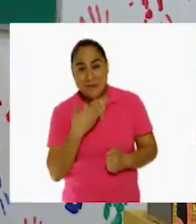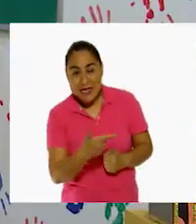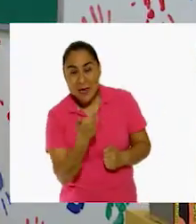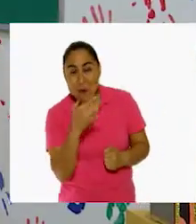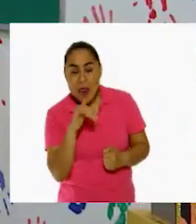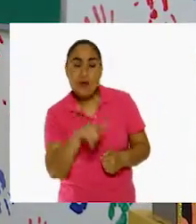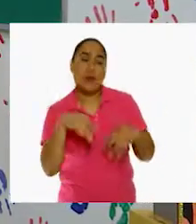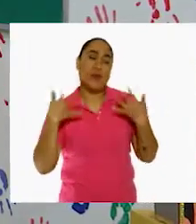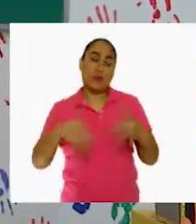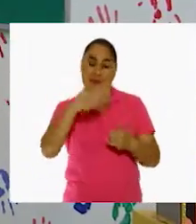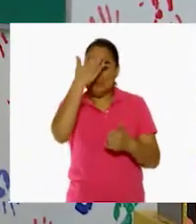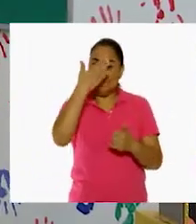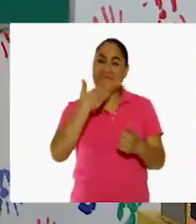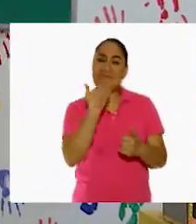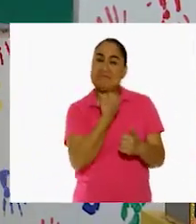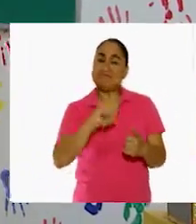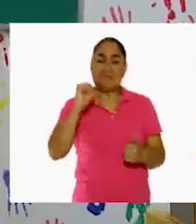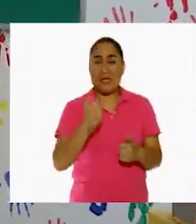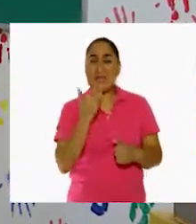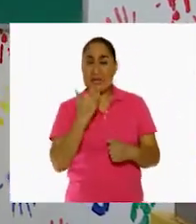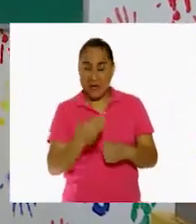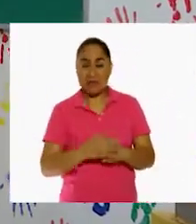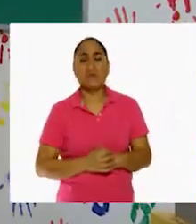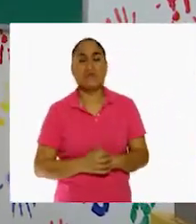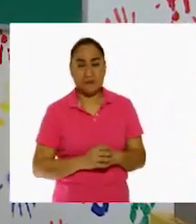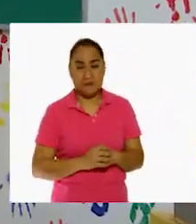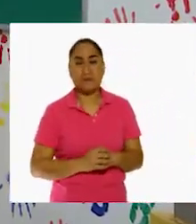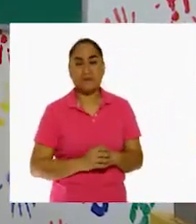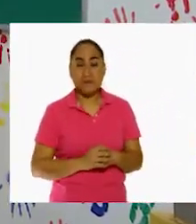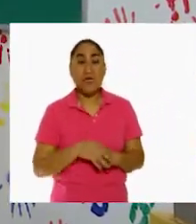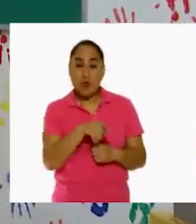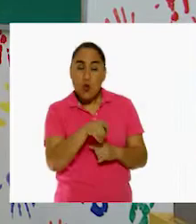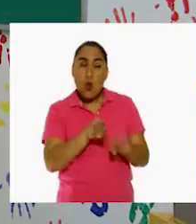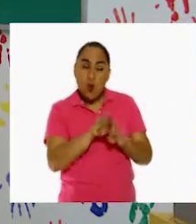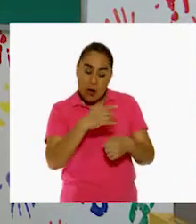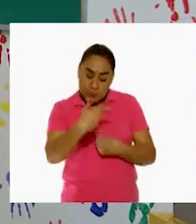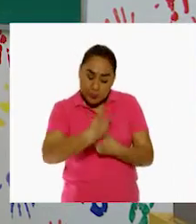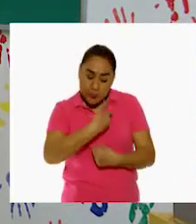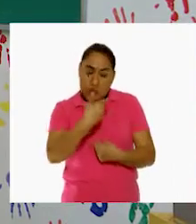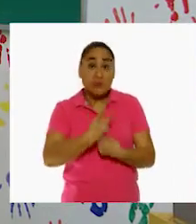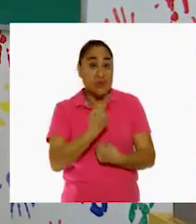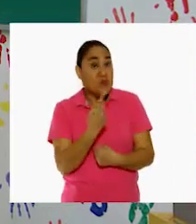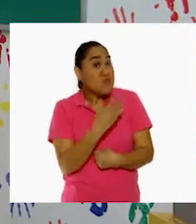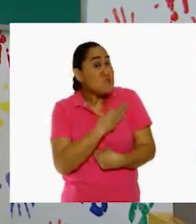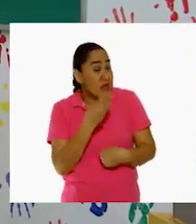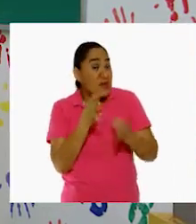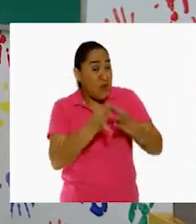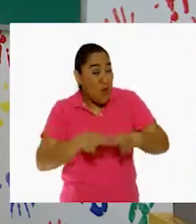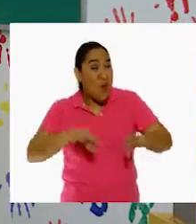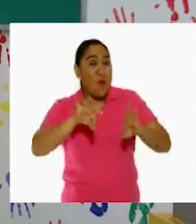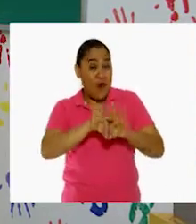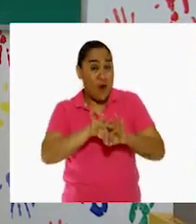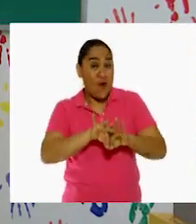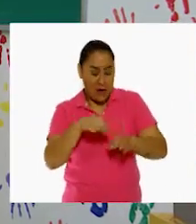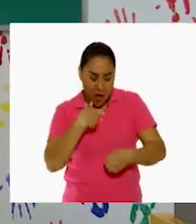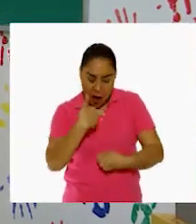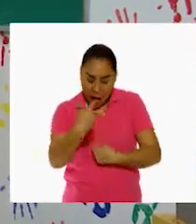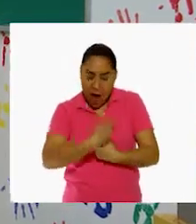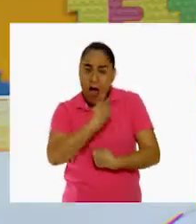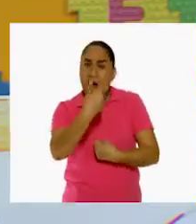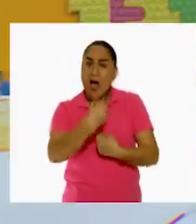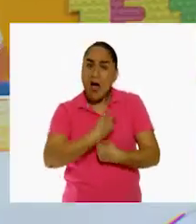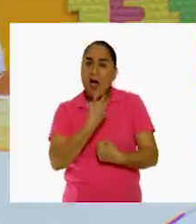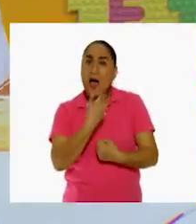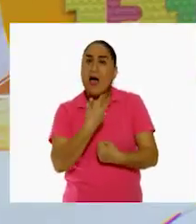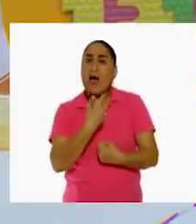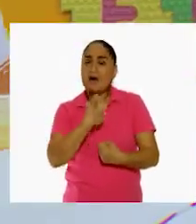Grandes habilidades también. Y qué bueno que lo sepas reconocer. Eso es demasiado importante.